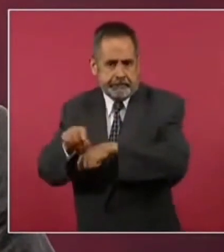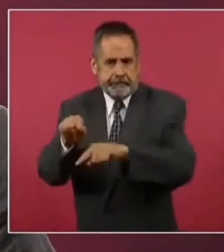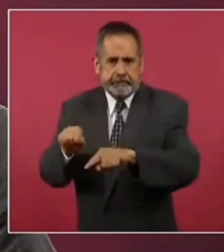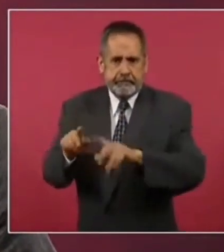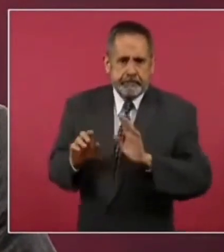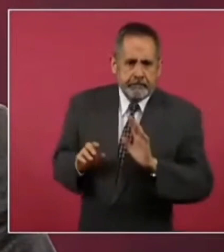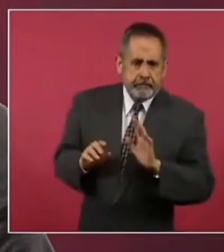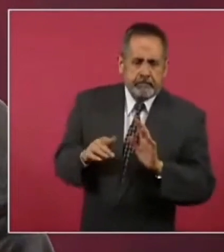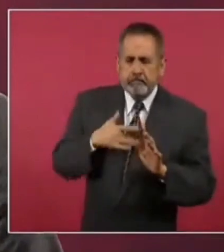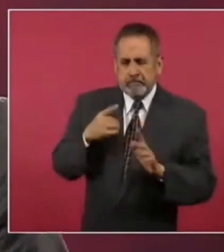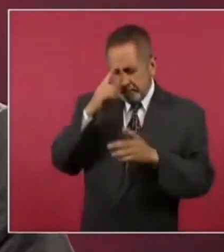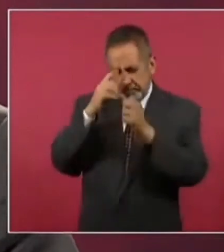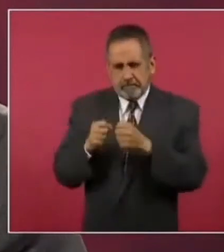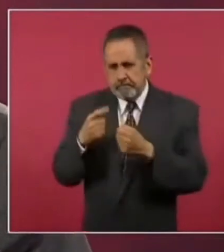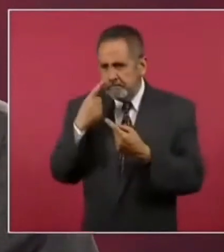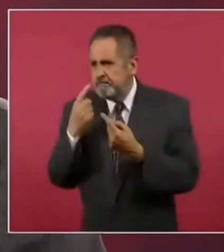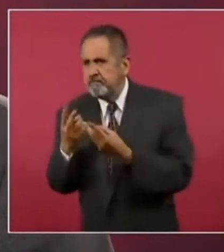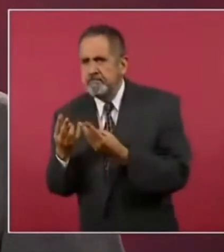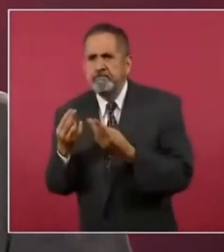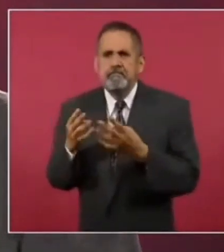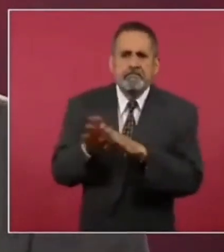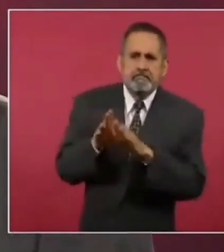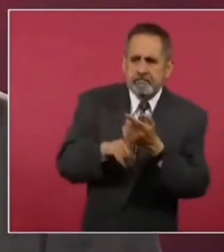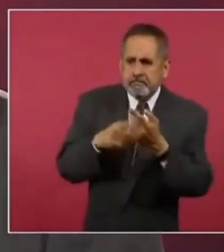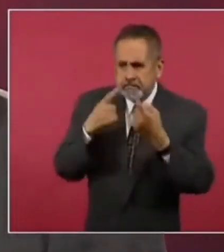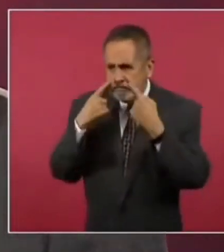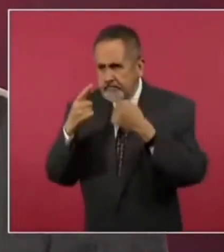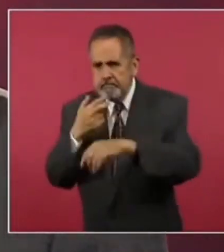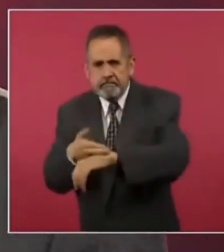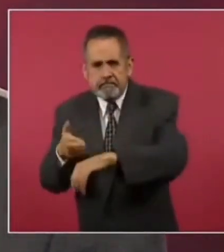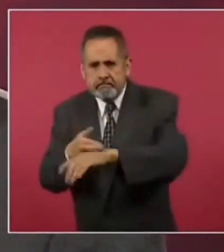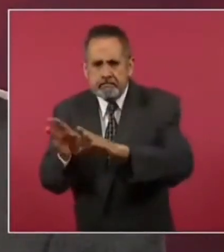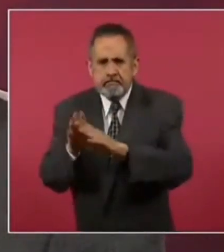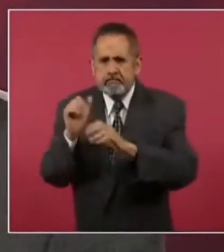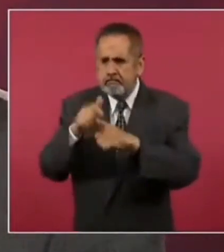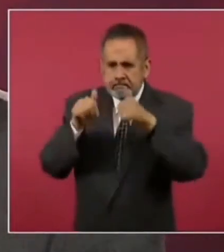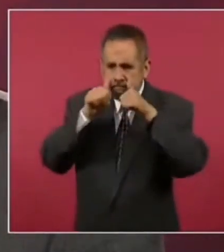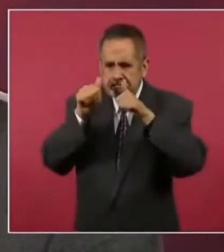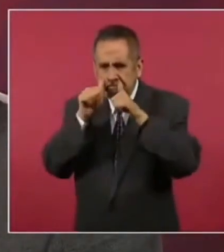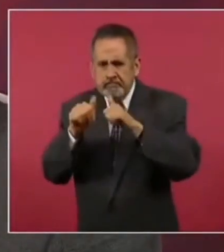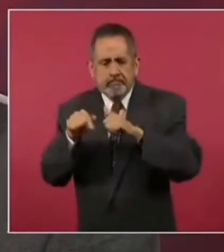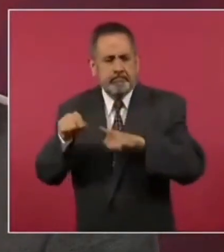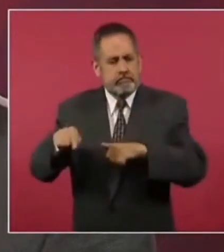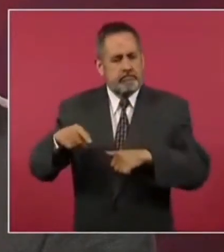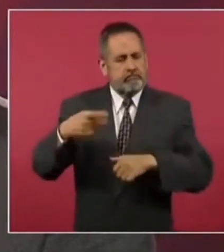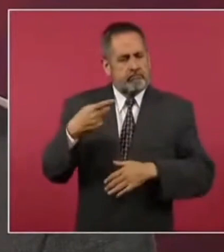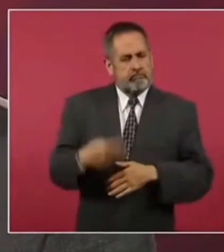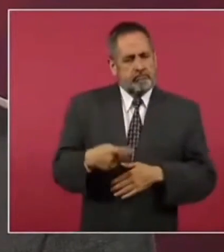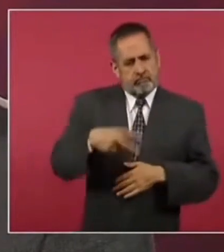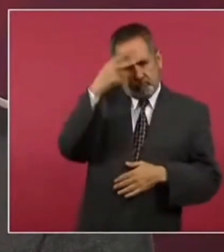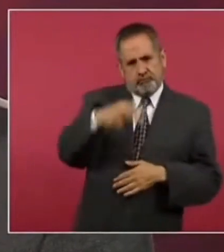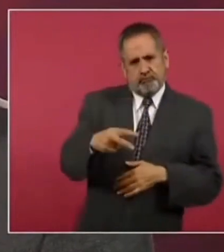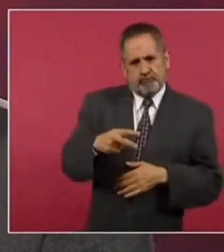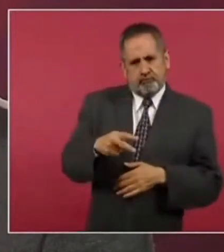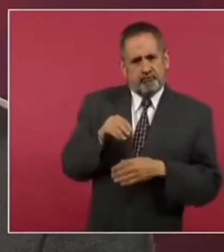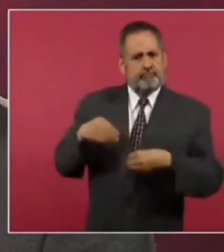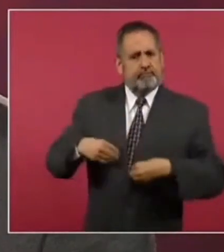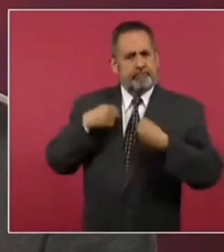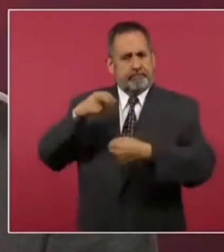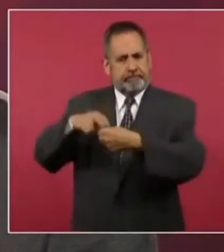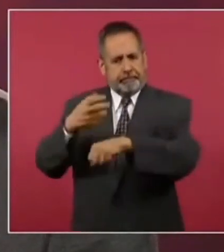ya seguramente está atendiendo a nuestros paisanos en